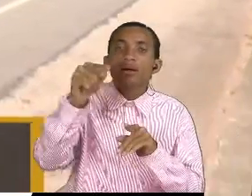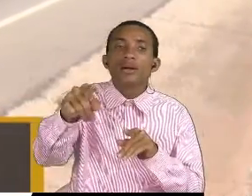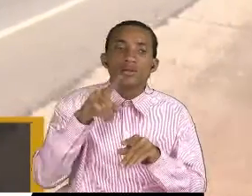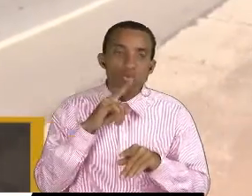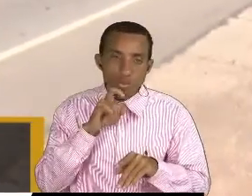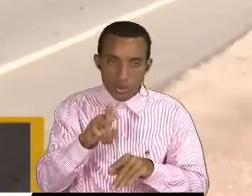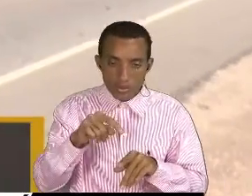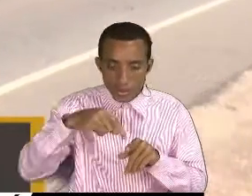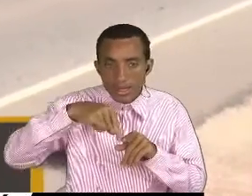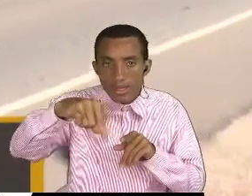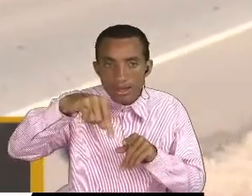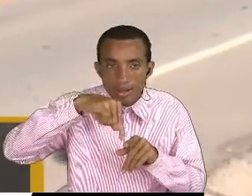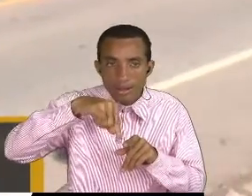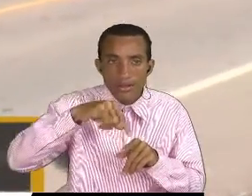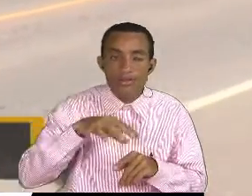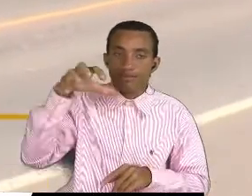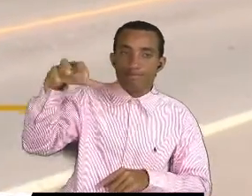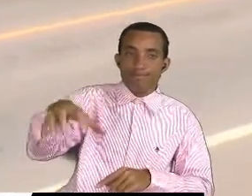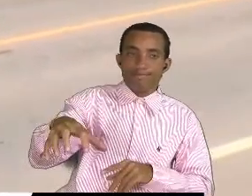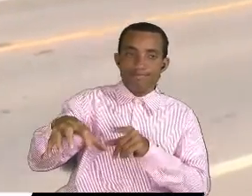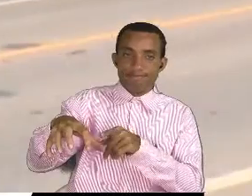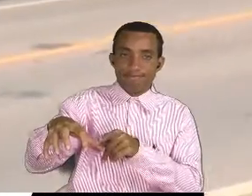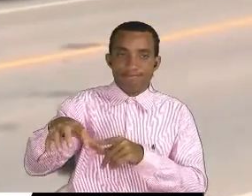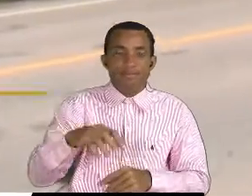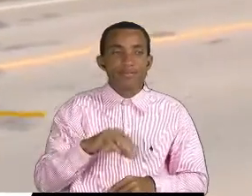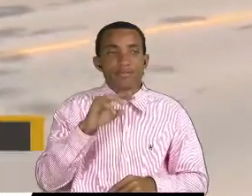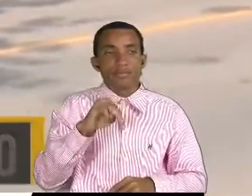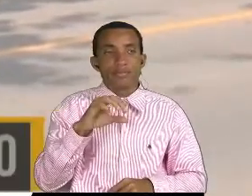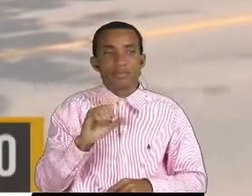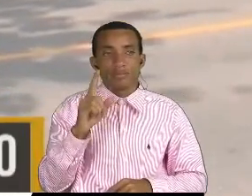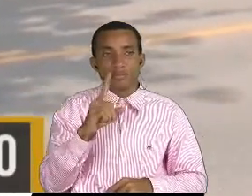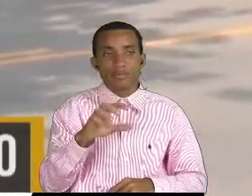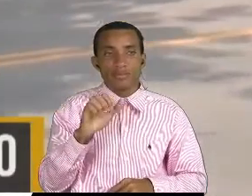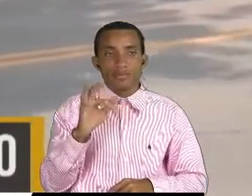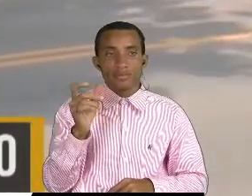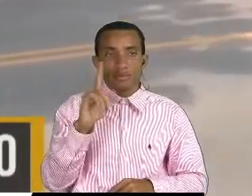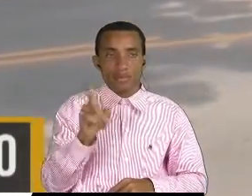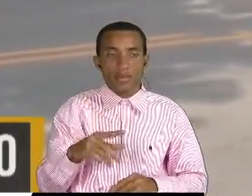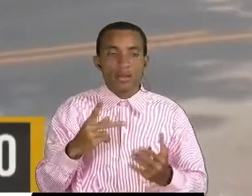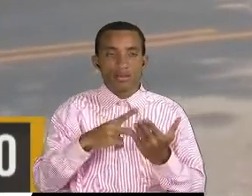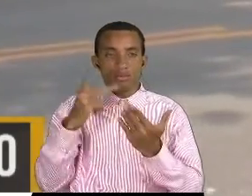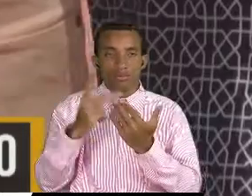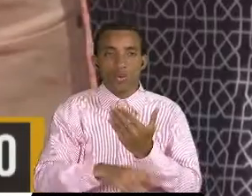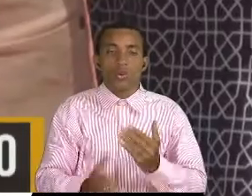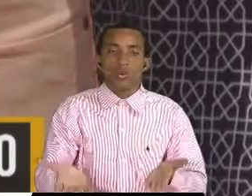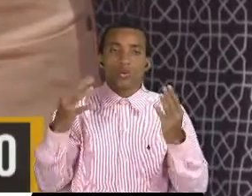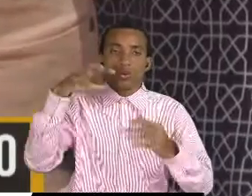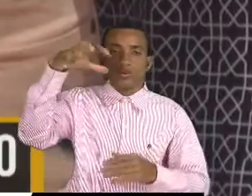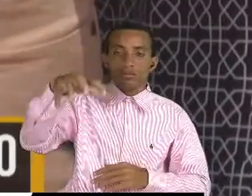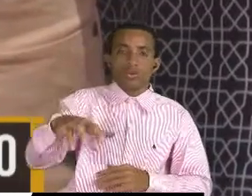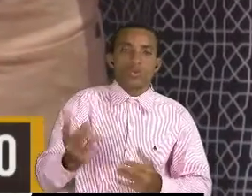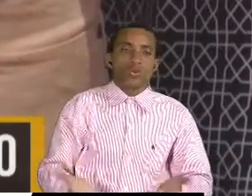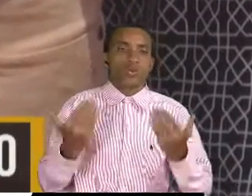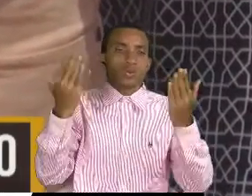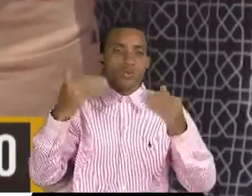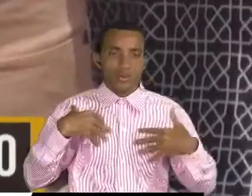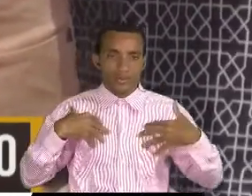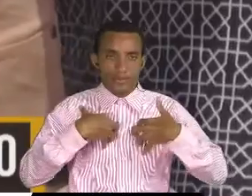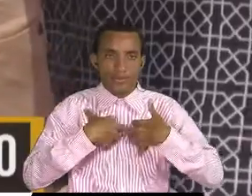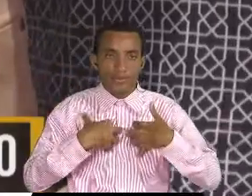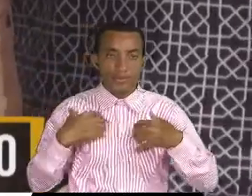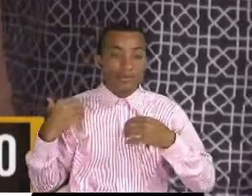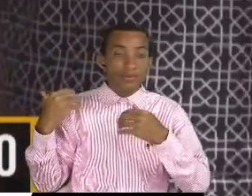la ciudad de Bucaramanga, entrada al corregimiento Meseta de San Rafael, la inauguración de la obra denominada Planta de Beneficio Animal Regional. El responsable de este proyecto,